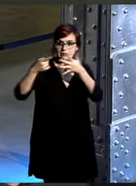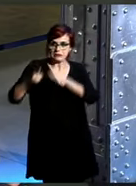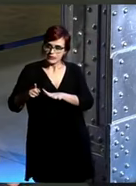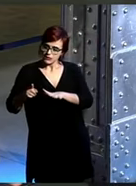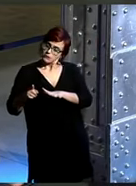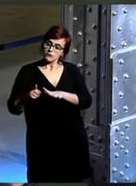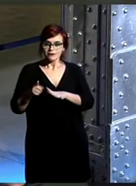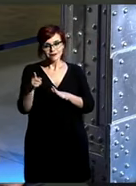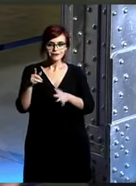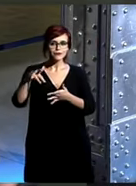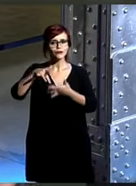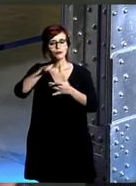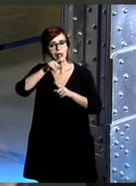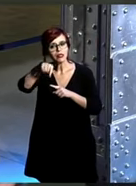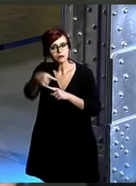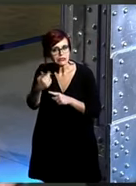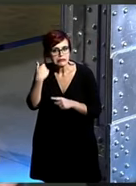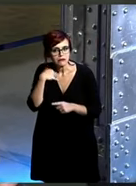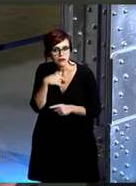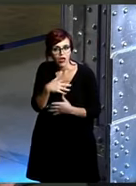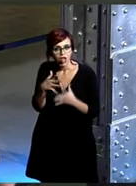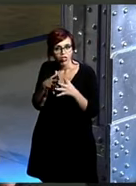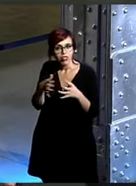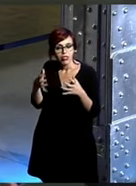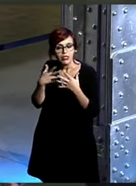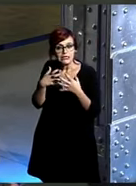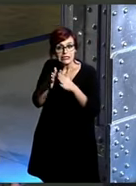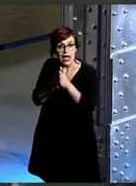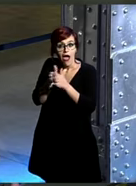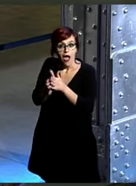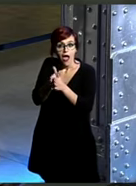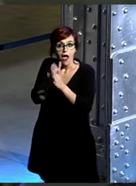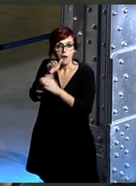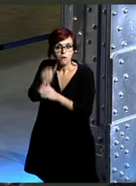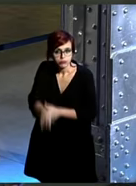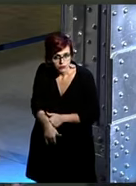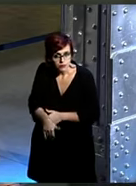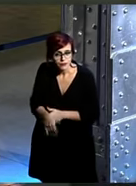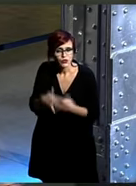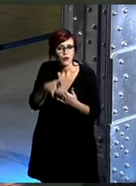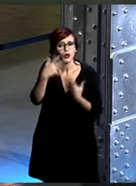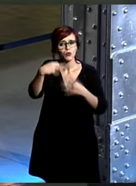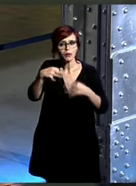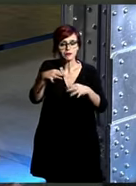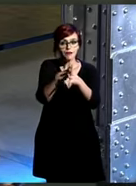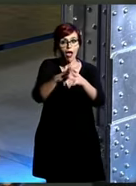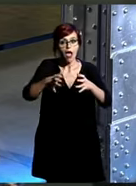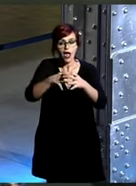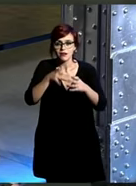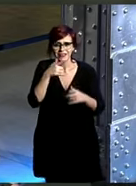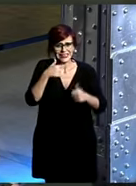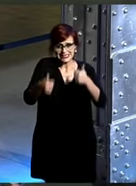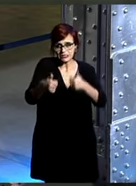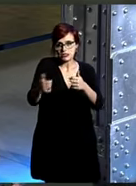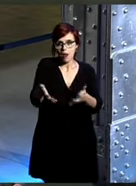tienen muchos de nuestros alumnos por estar allí ha muerto y se queda sepultada, y realmente lo que ocurre el resto de los años es que están deseando quitarse los